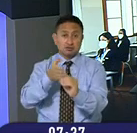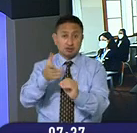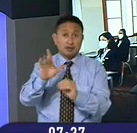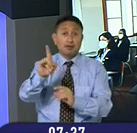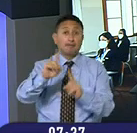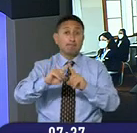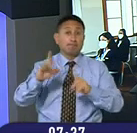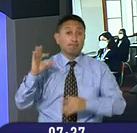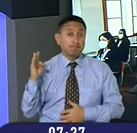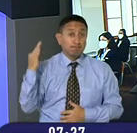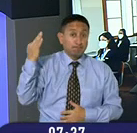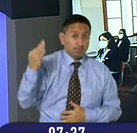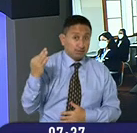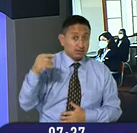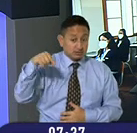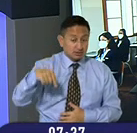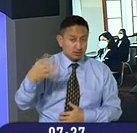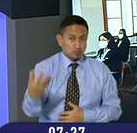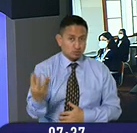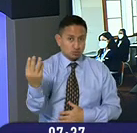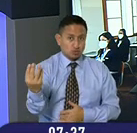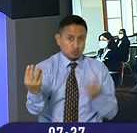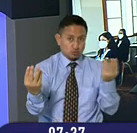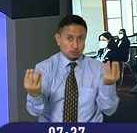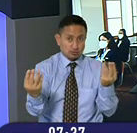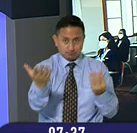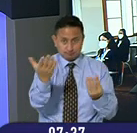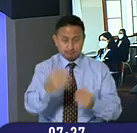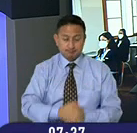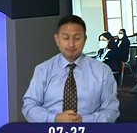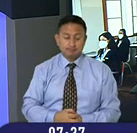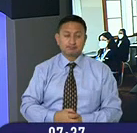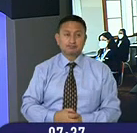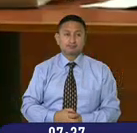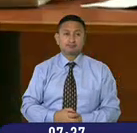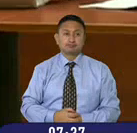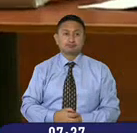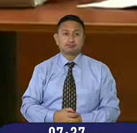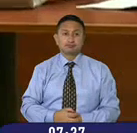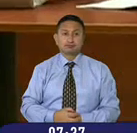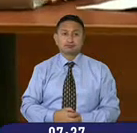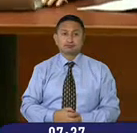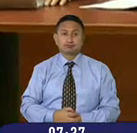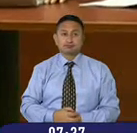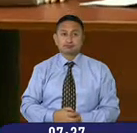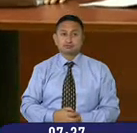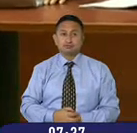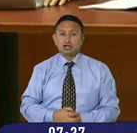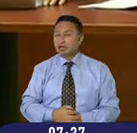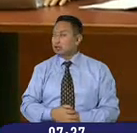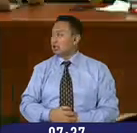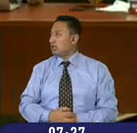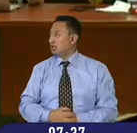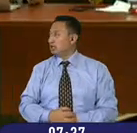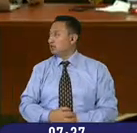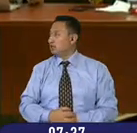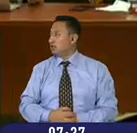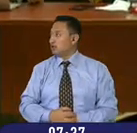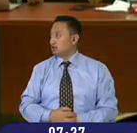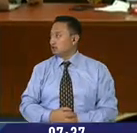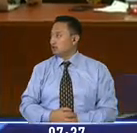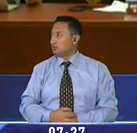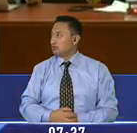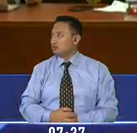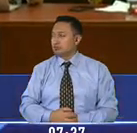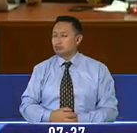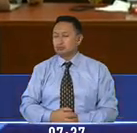voluntarias con aforos limitados, o sea, controlados. Veamos. Tras el análisis de la situación epidemiológica